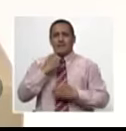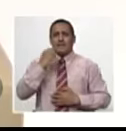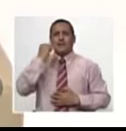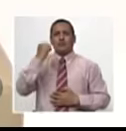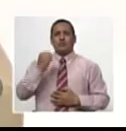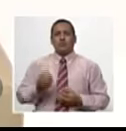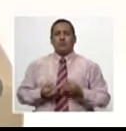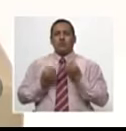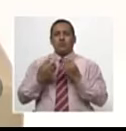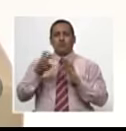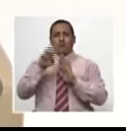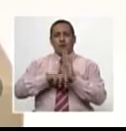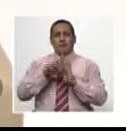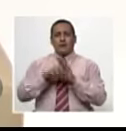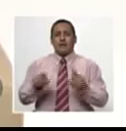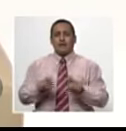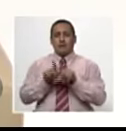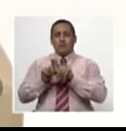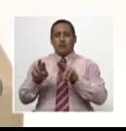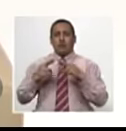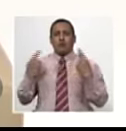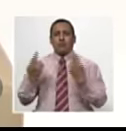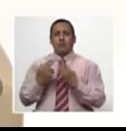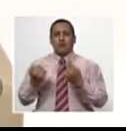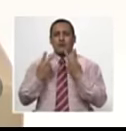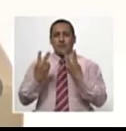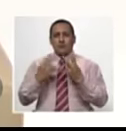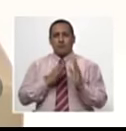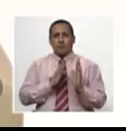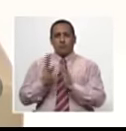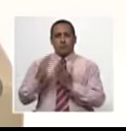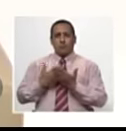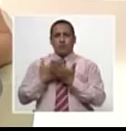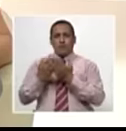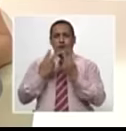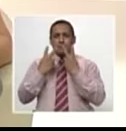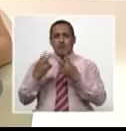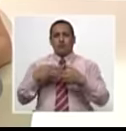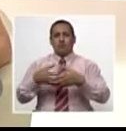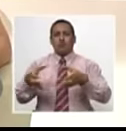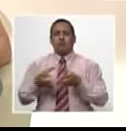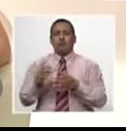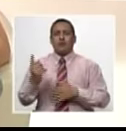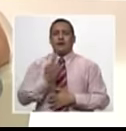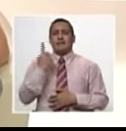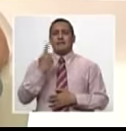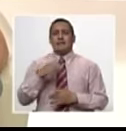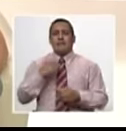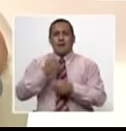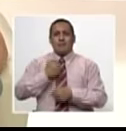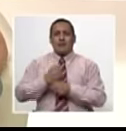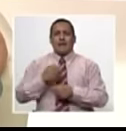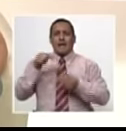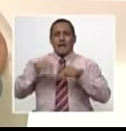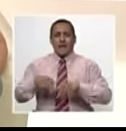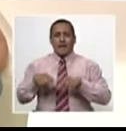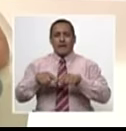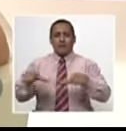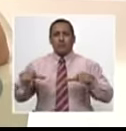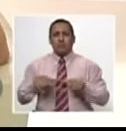que actualmente nos reúne, ¿no? Claro, porque debería ser un derecho que los recursos de la región sean ejecutados en la región, porque si no se vayan por ahí